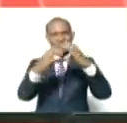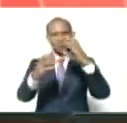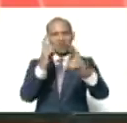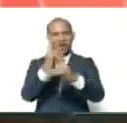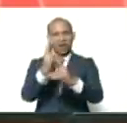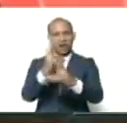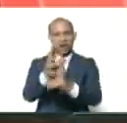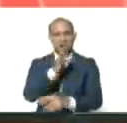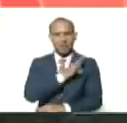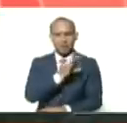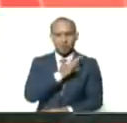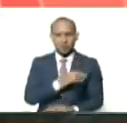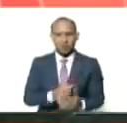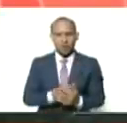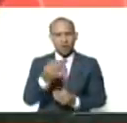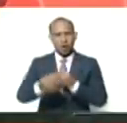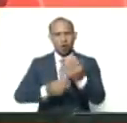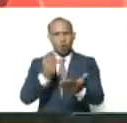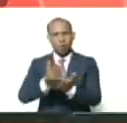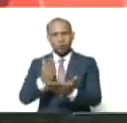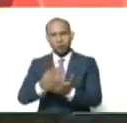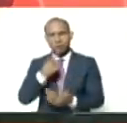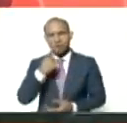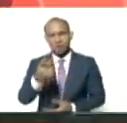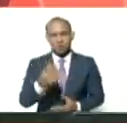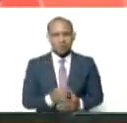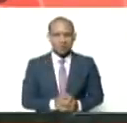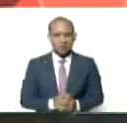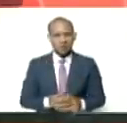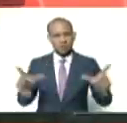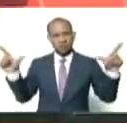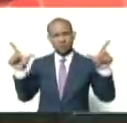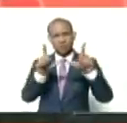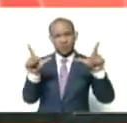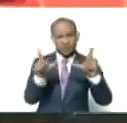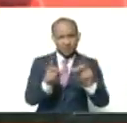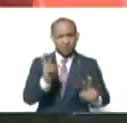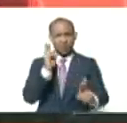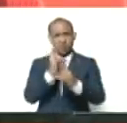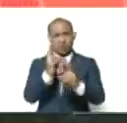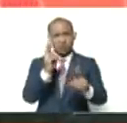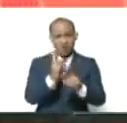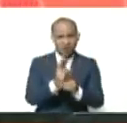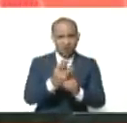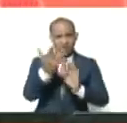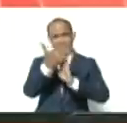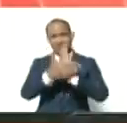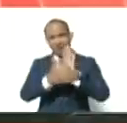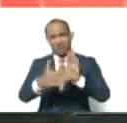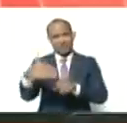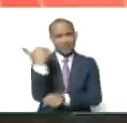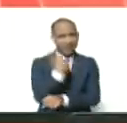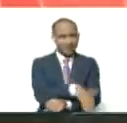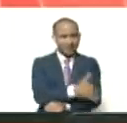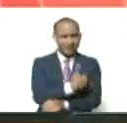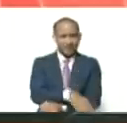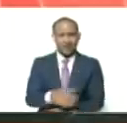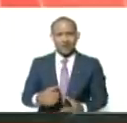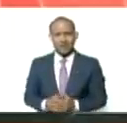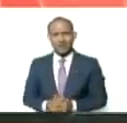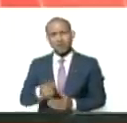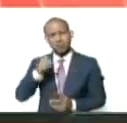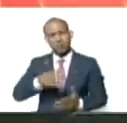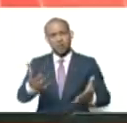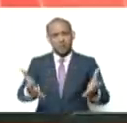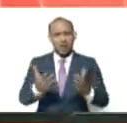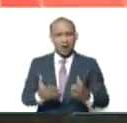sociales. Como siempre decimos, en medios, redes, paredes y calles. Tenemos que ganar